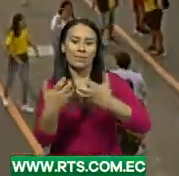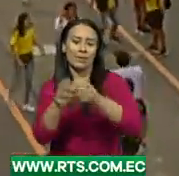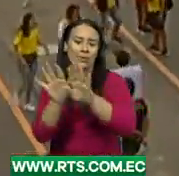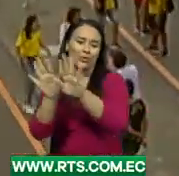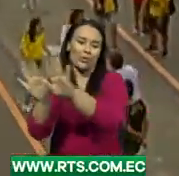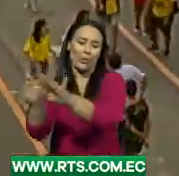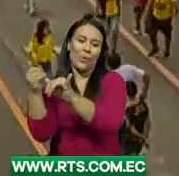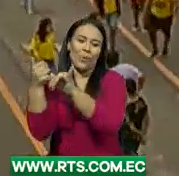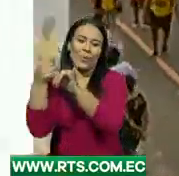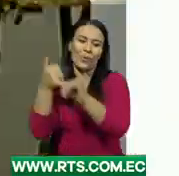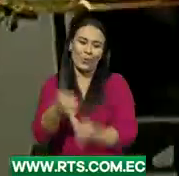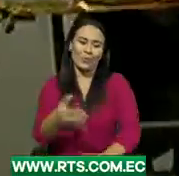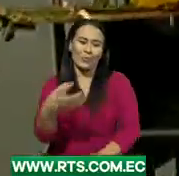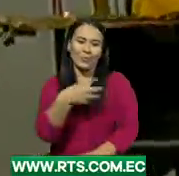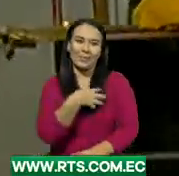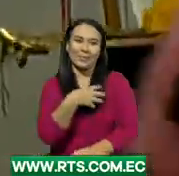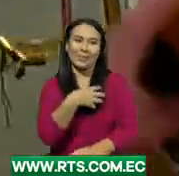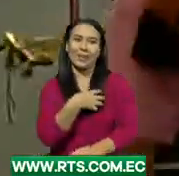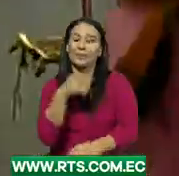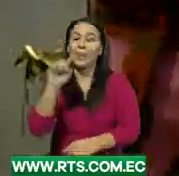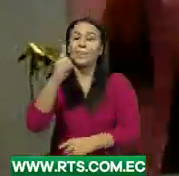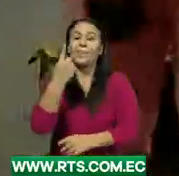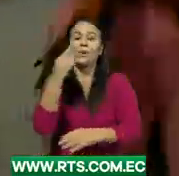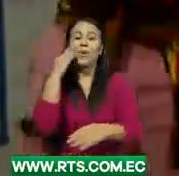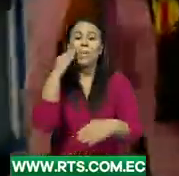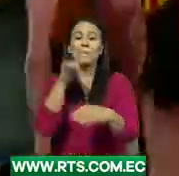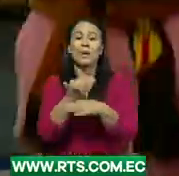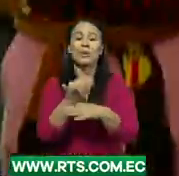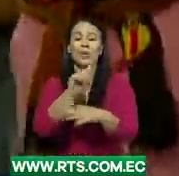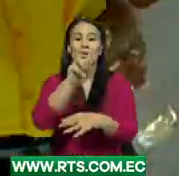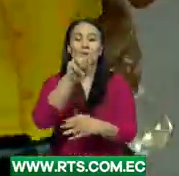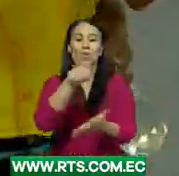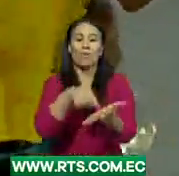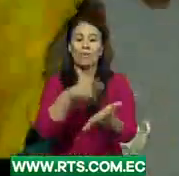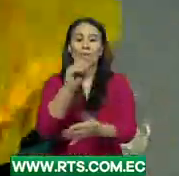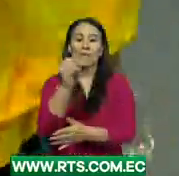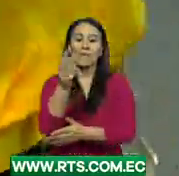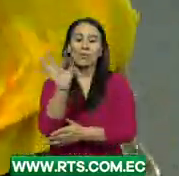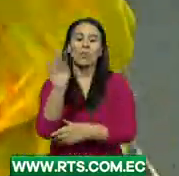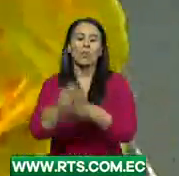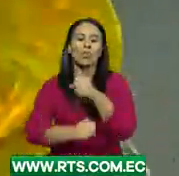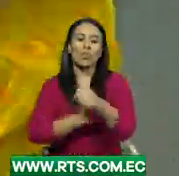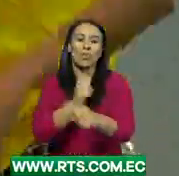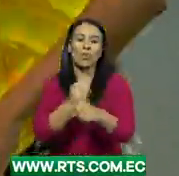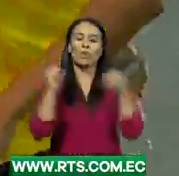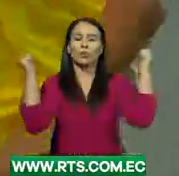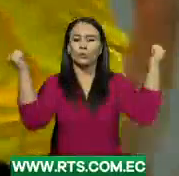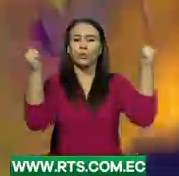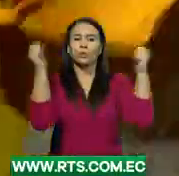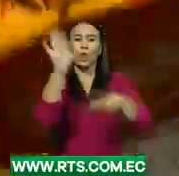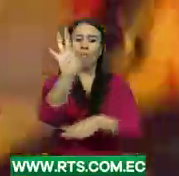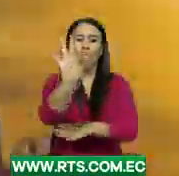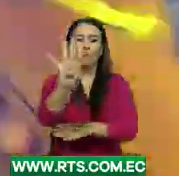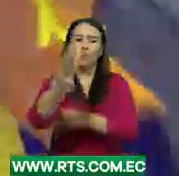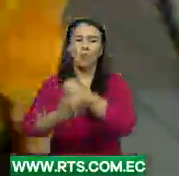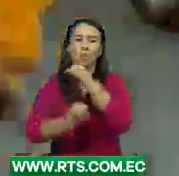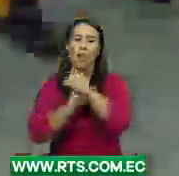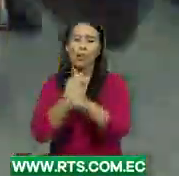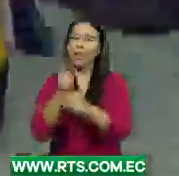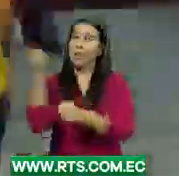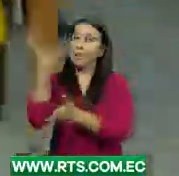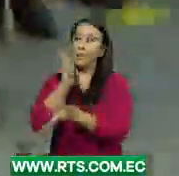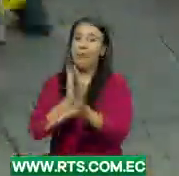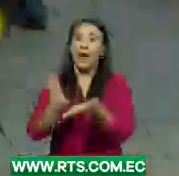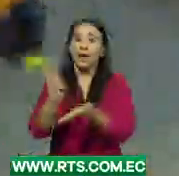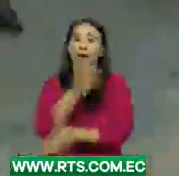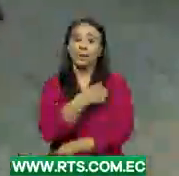Club. Este 1 de mayo del 2019 son 94 años de fundación deportiva. En el barrio del astillero,